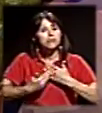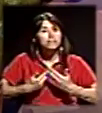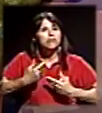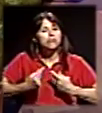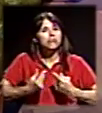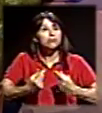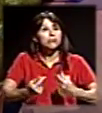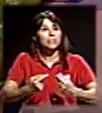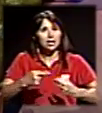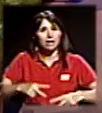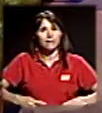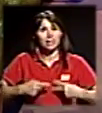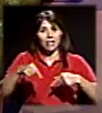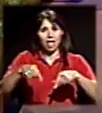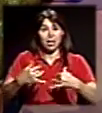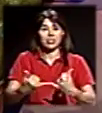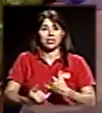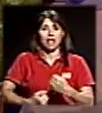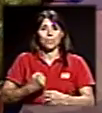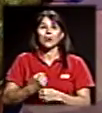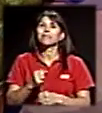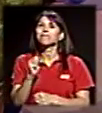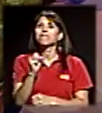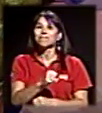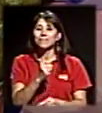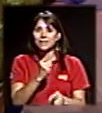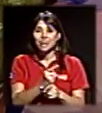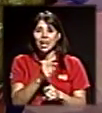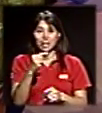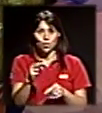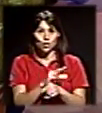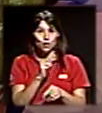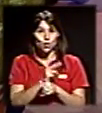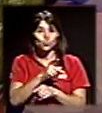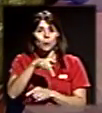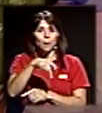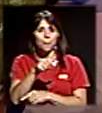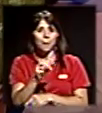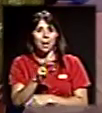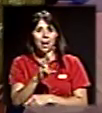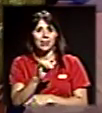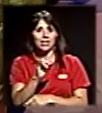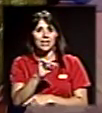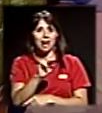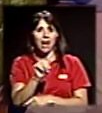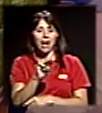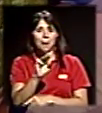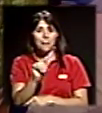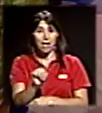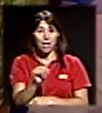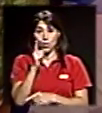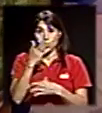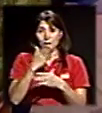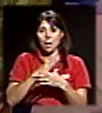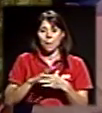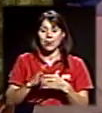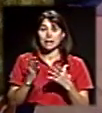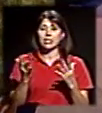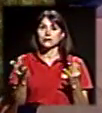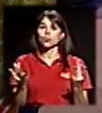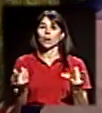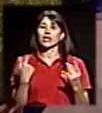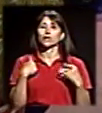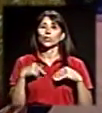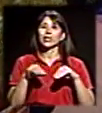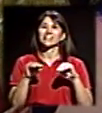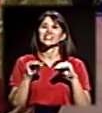que eso es lo que uso en parinama justamente una parte de parinama del yoga que enseño es lente